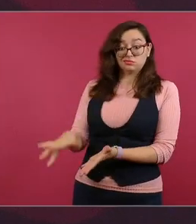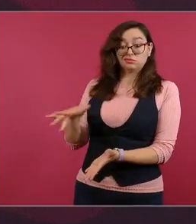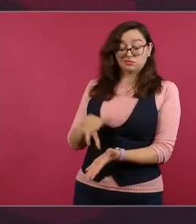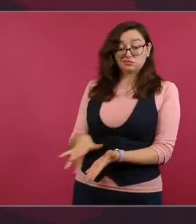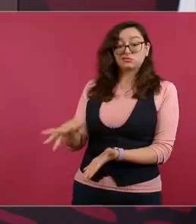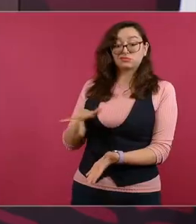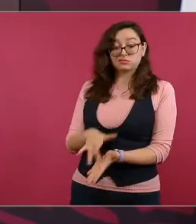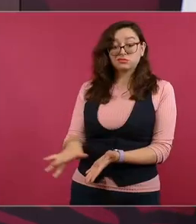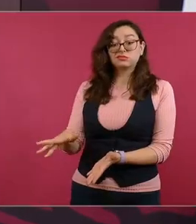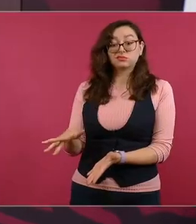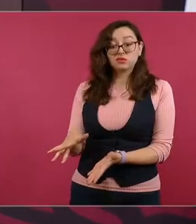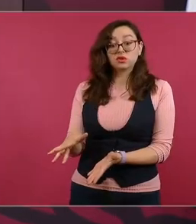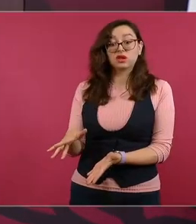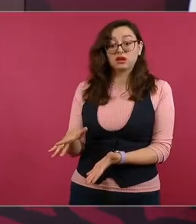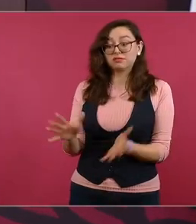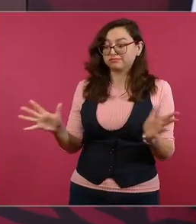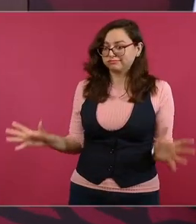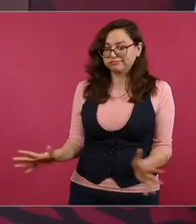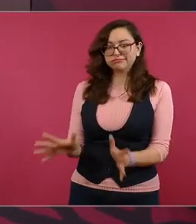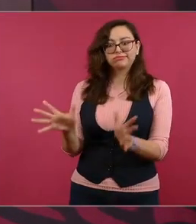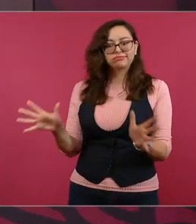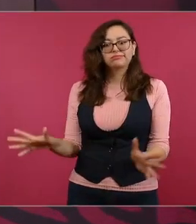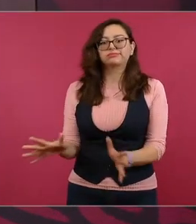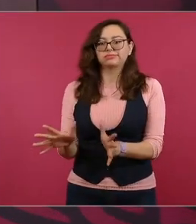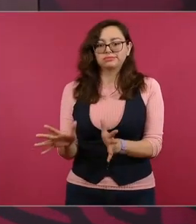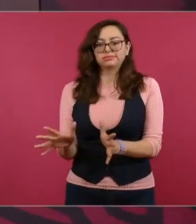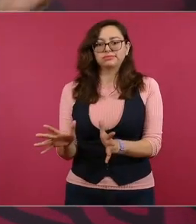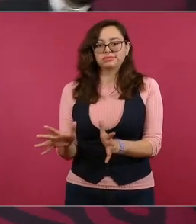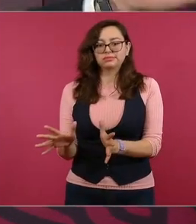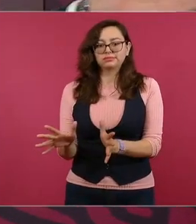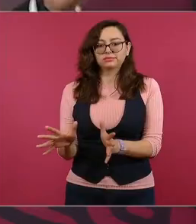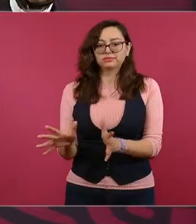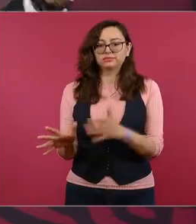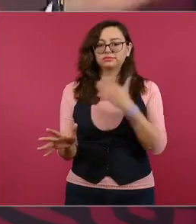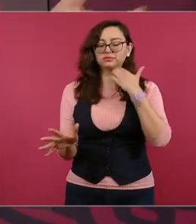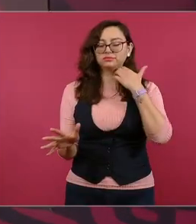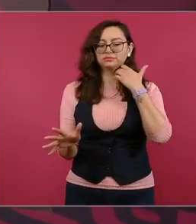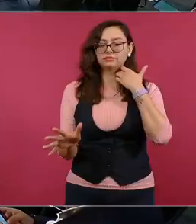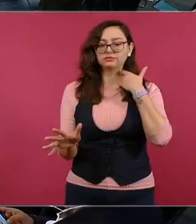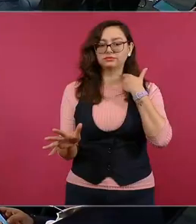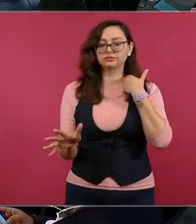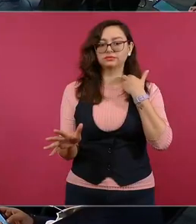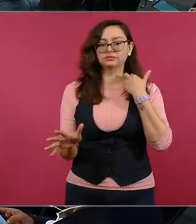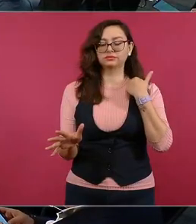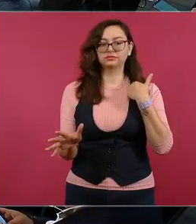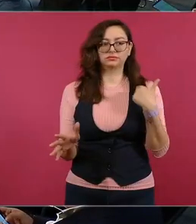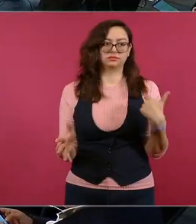cuando estábamos en la oposición no fueron los del bloque